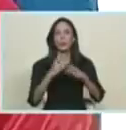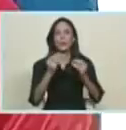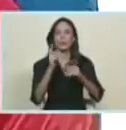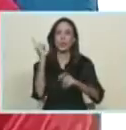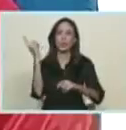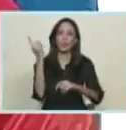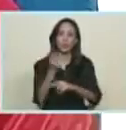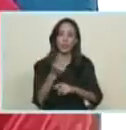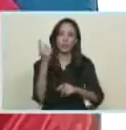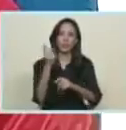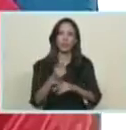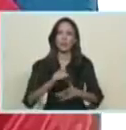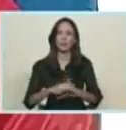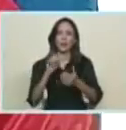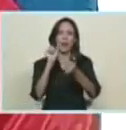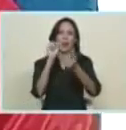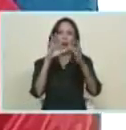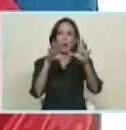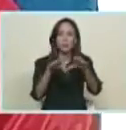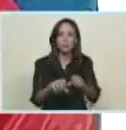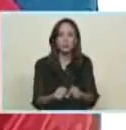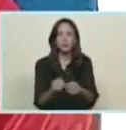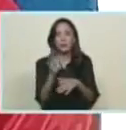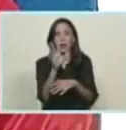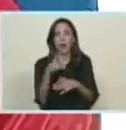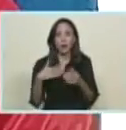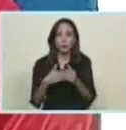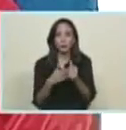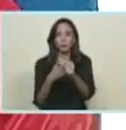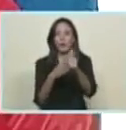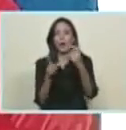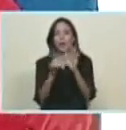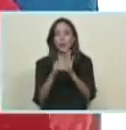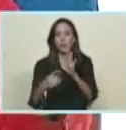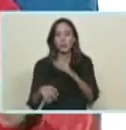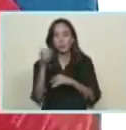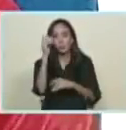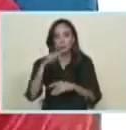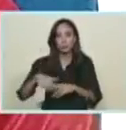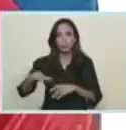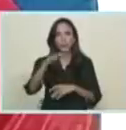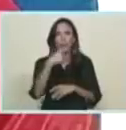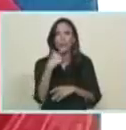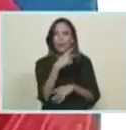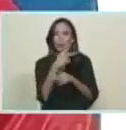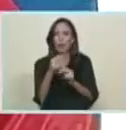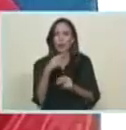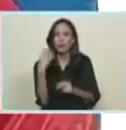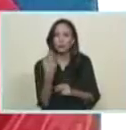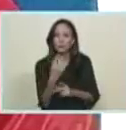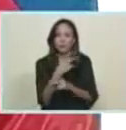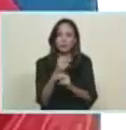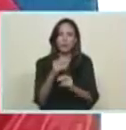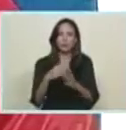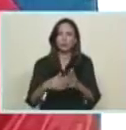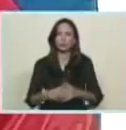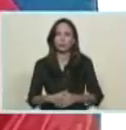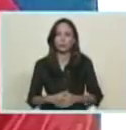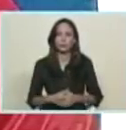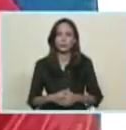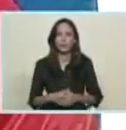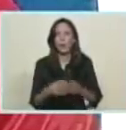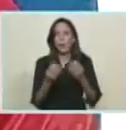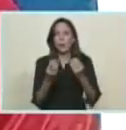autoritario, represivo, que perseguía los derechos del pueblo, que negaba las libertades verdaderas y